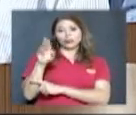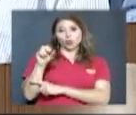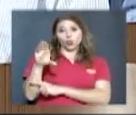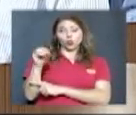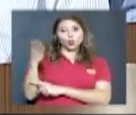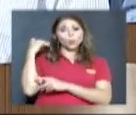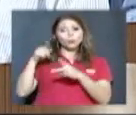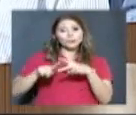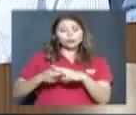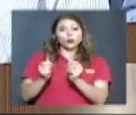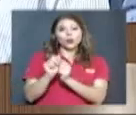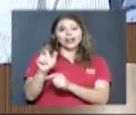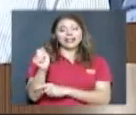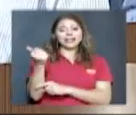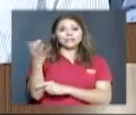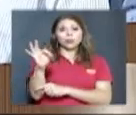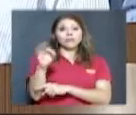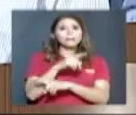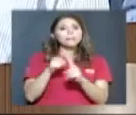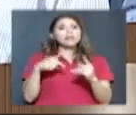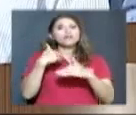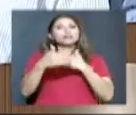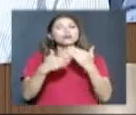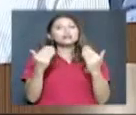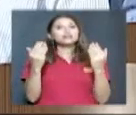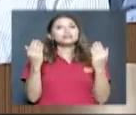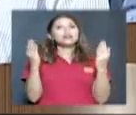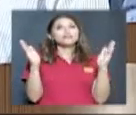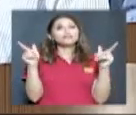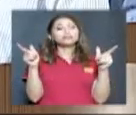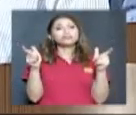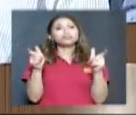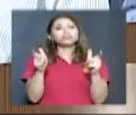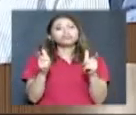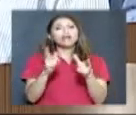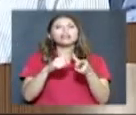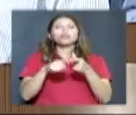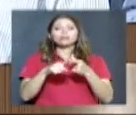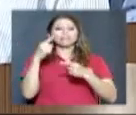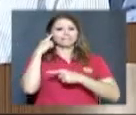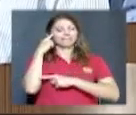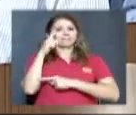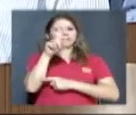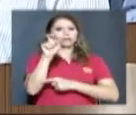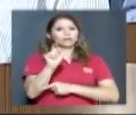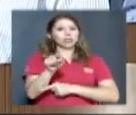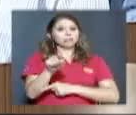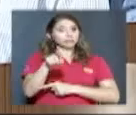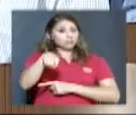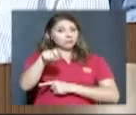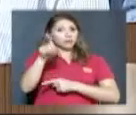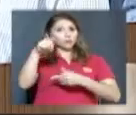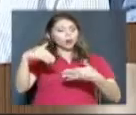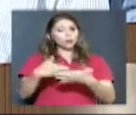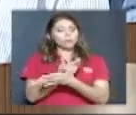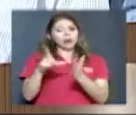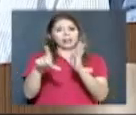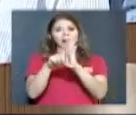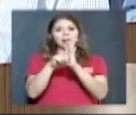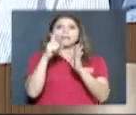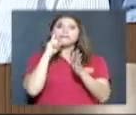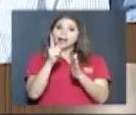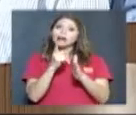pero poco a poco esto se ha ido cerrando y la pregunta es, ¿no será necesaria una legislación, una ley que venga y ordene y redistribuya ese